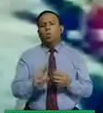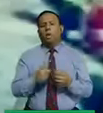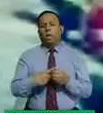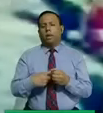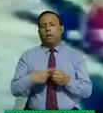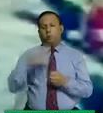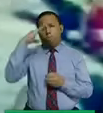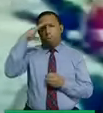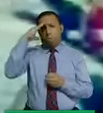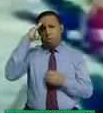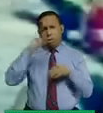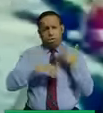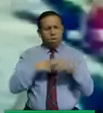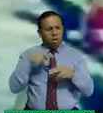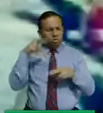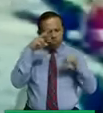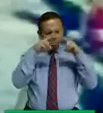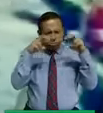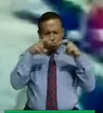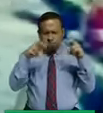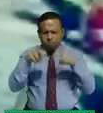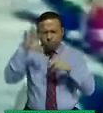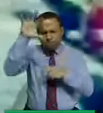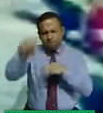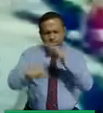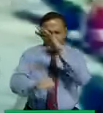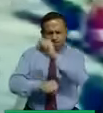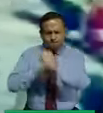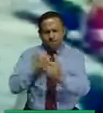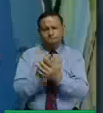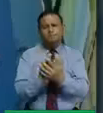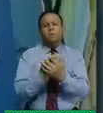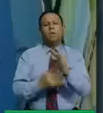judicial capturaron a 5 sospechosos.